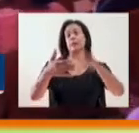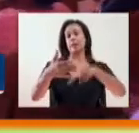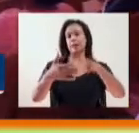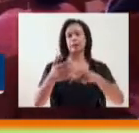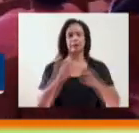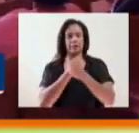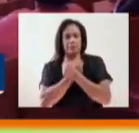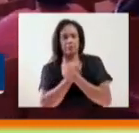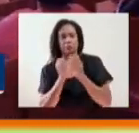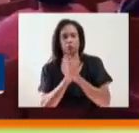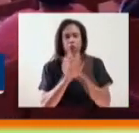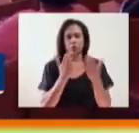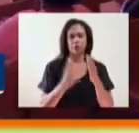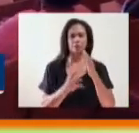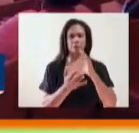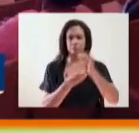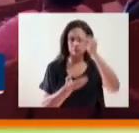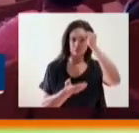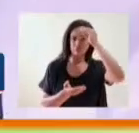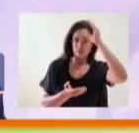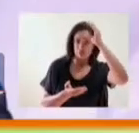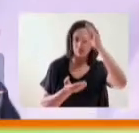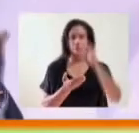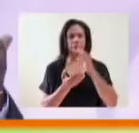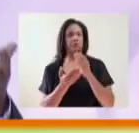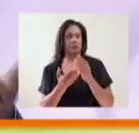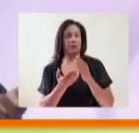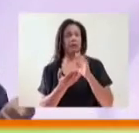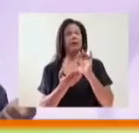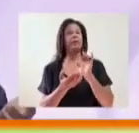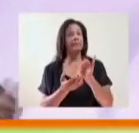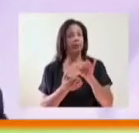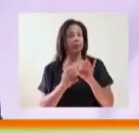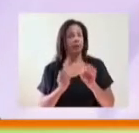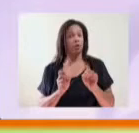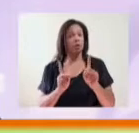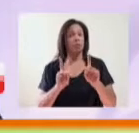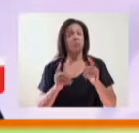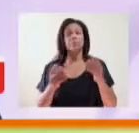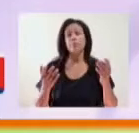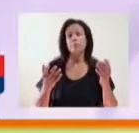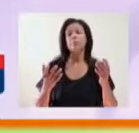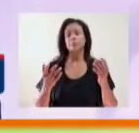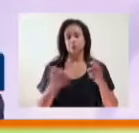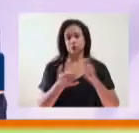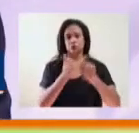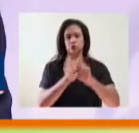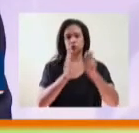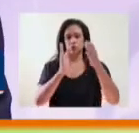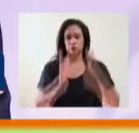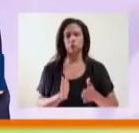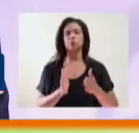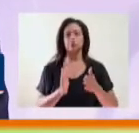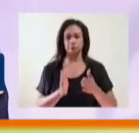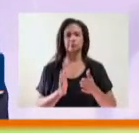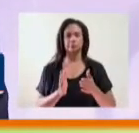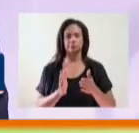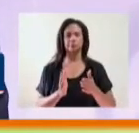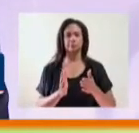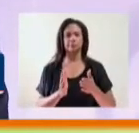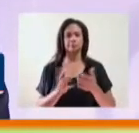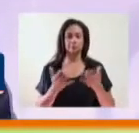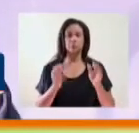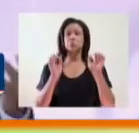que creó la uas estamos hablando ya de gente adulta y que posiblemente tendría la capacidad de poner un paquetico que a veces hay muchos que no lo tienen o el